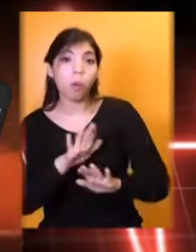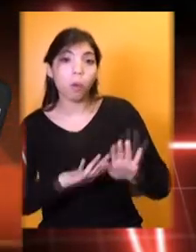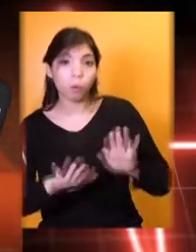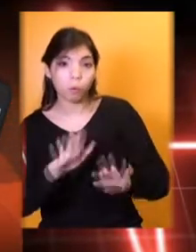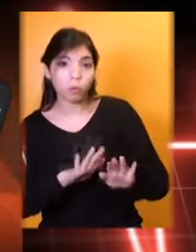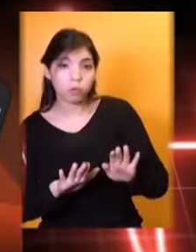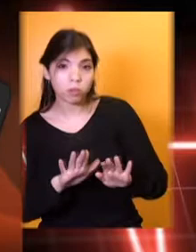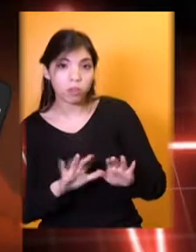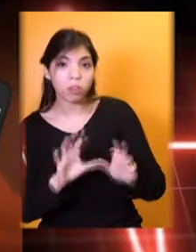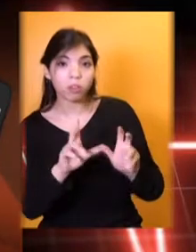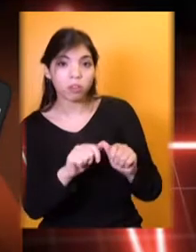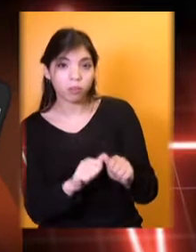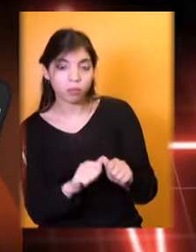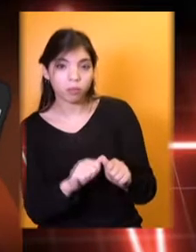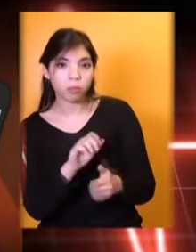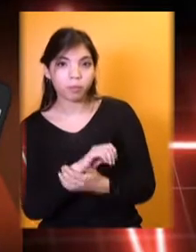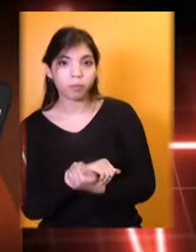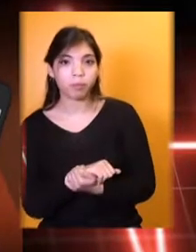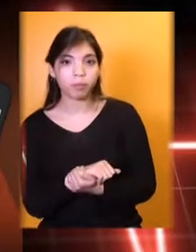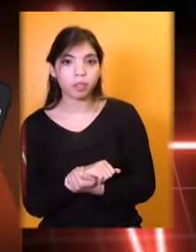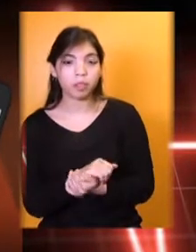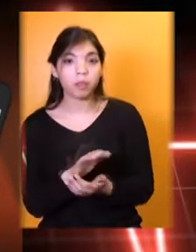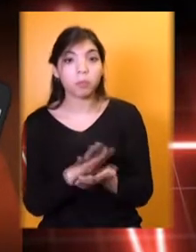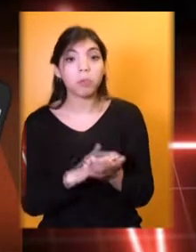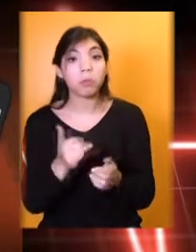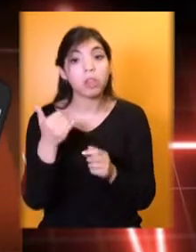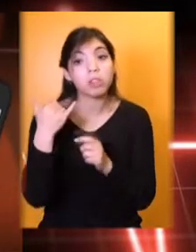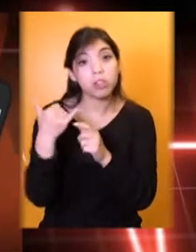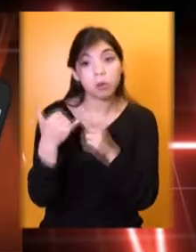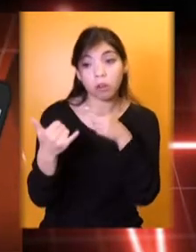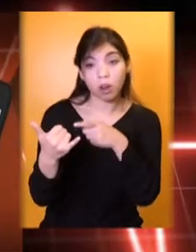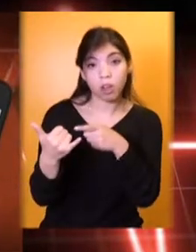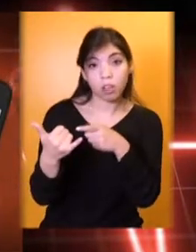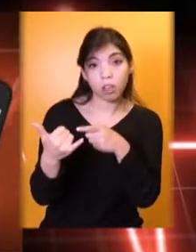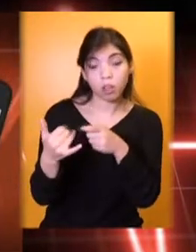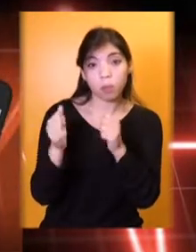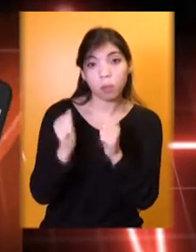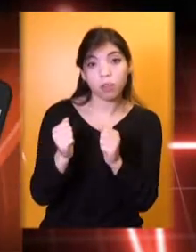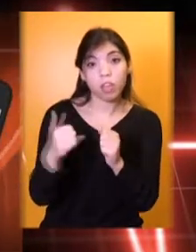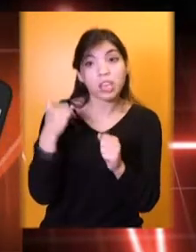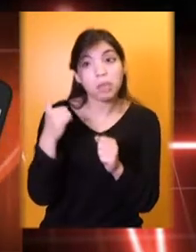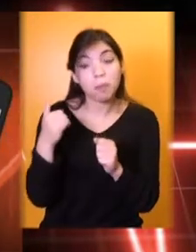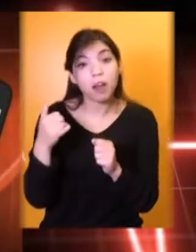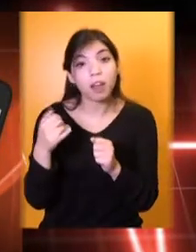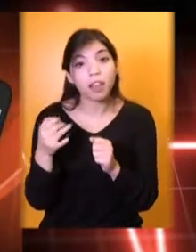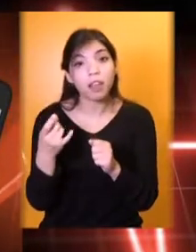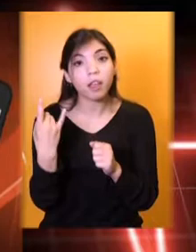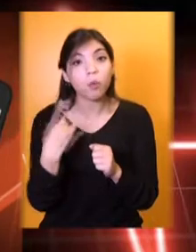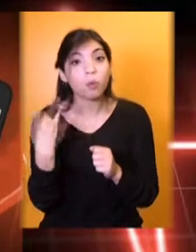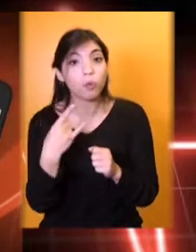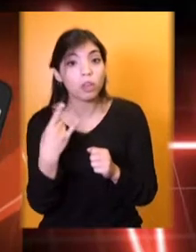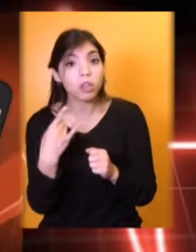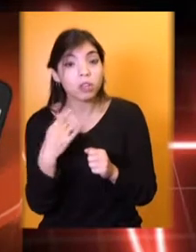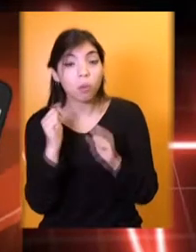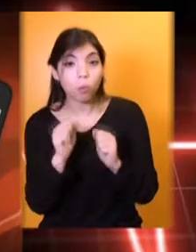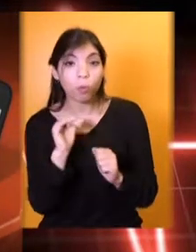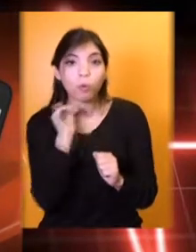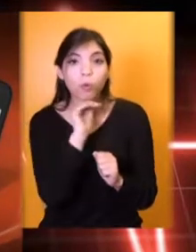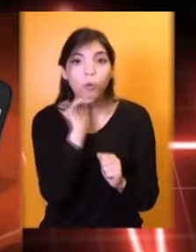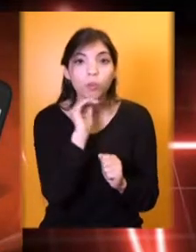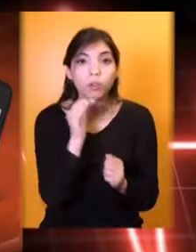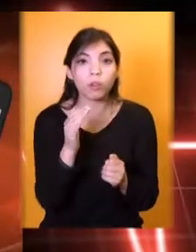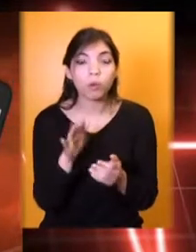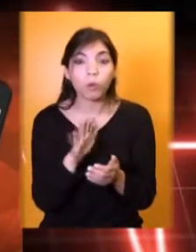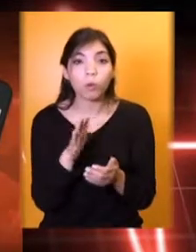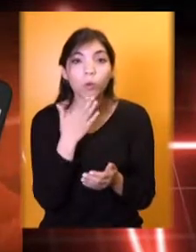debe adoptar una medida de protección, y en este caso se le implementó en su propio teléfono celular un sistema de llamada de emergencia que